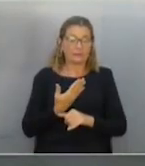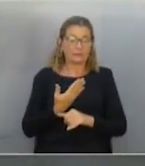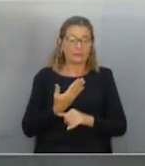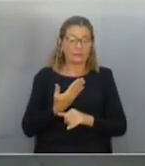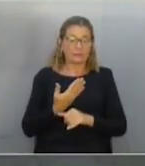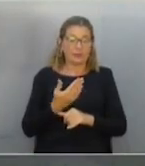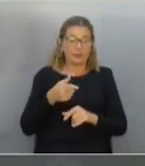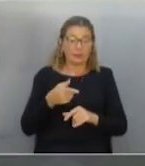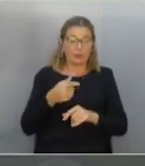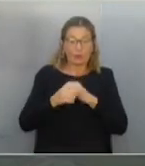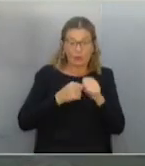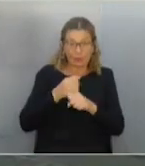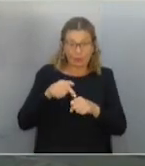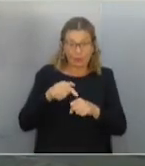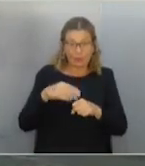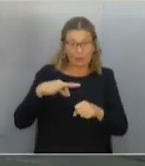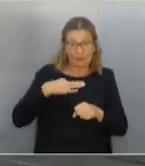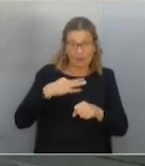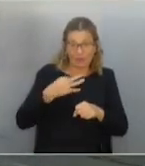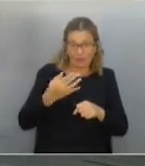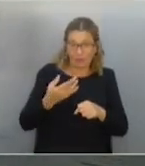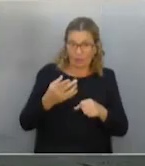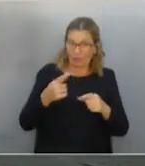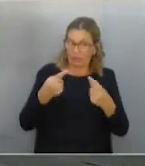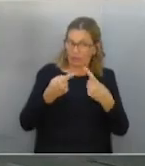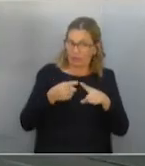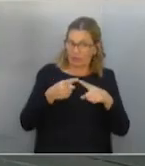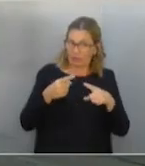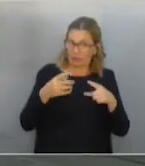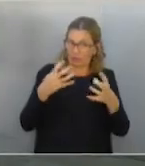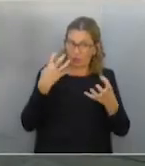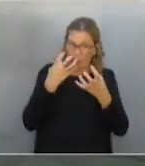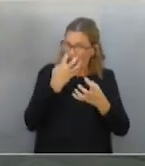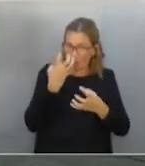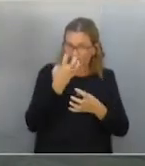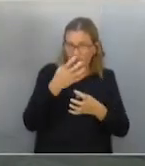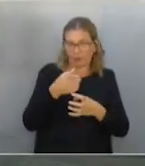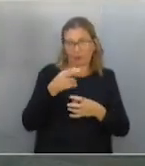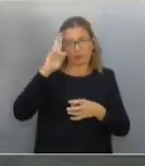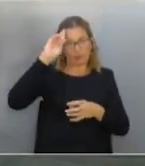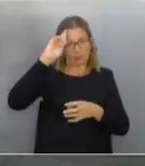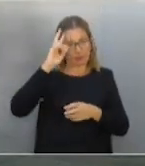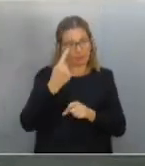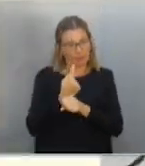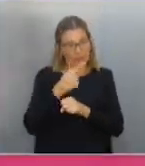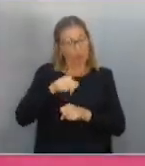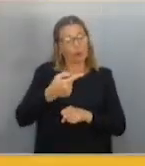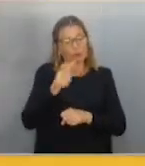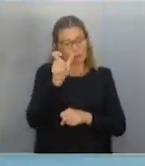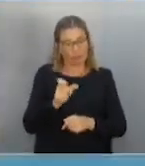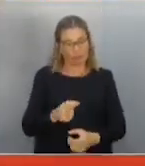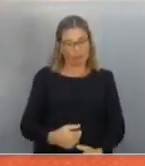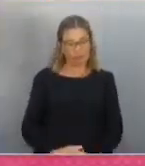siglo XXI como estamos, seguimos viviendo cosas aterradoras que no tienen por qué vivir, pasar y respetar principalmente al otro.